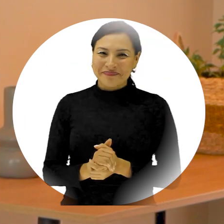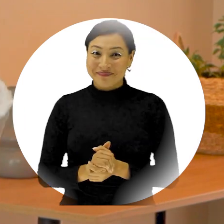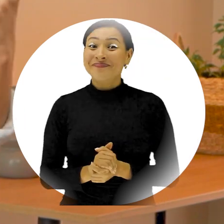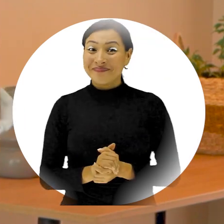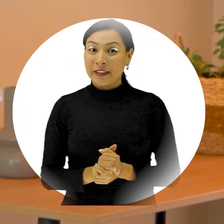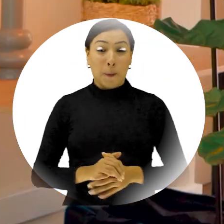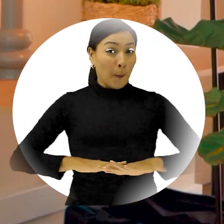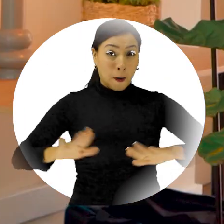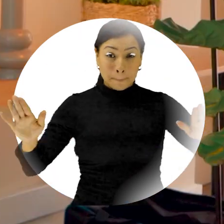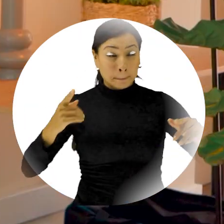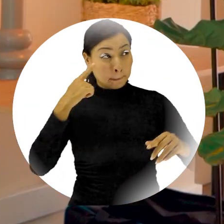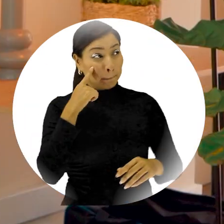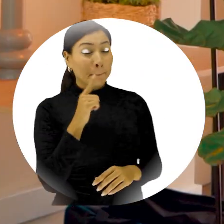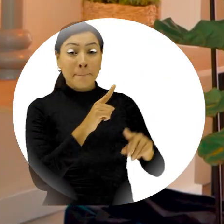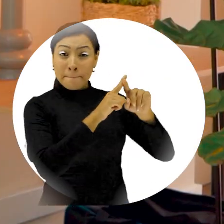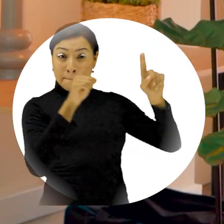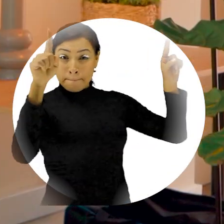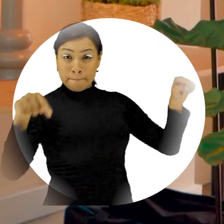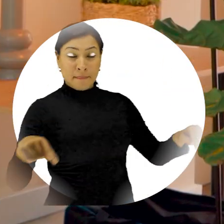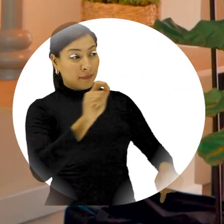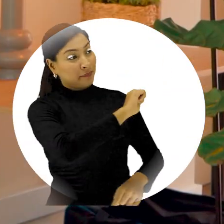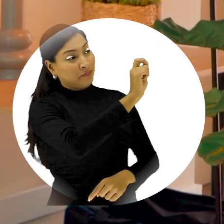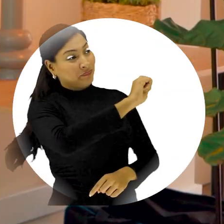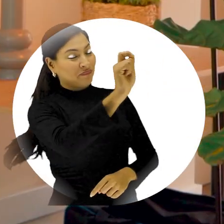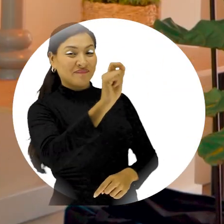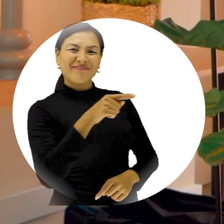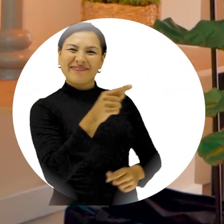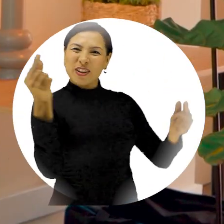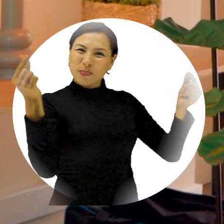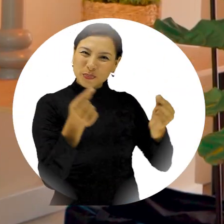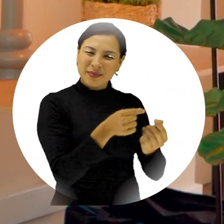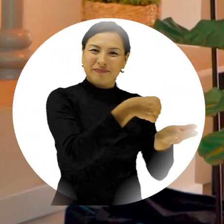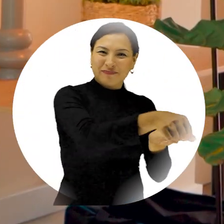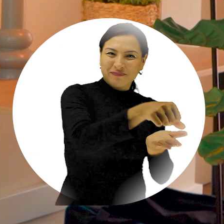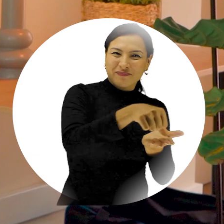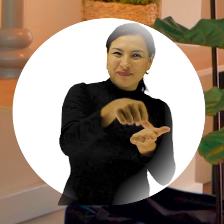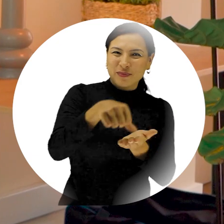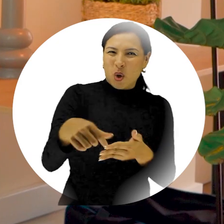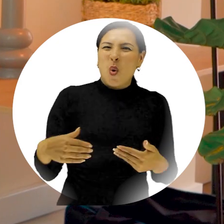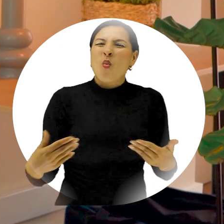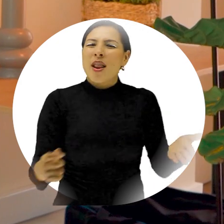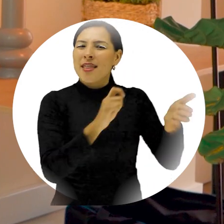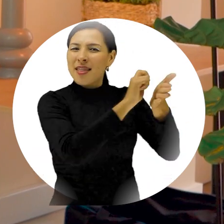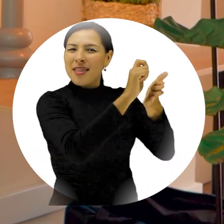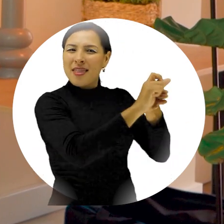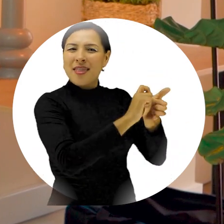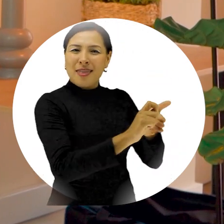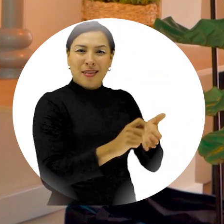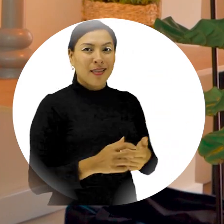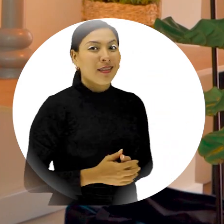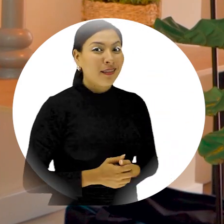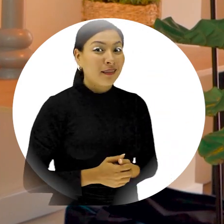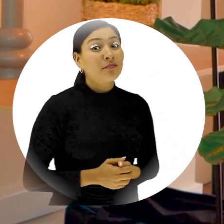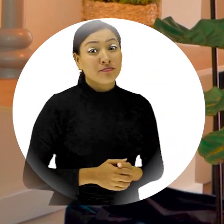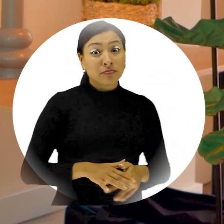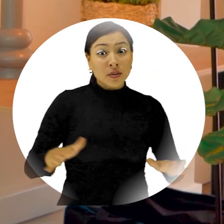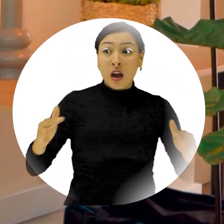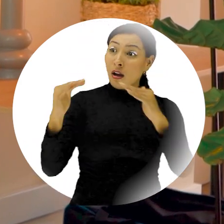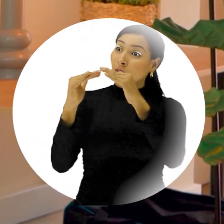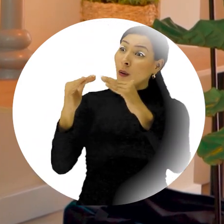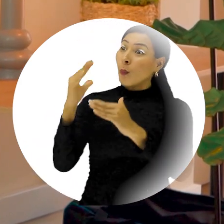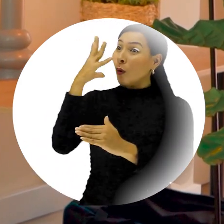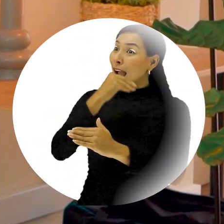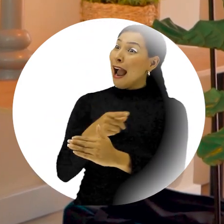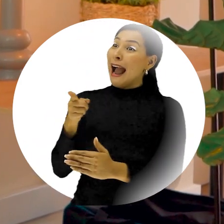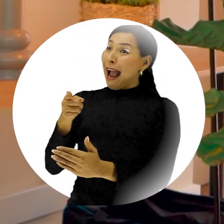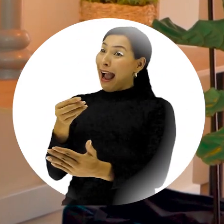a ir al tablero para saber cuáles son los papeles que necesitamos para verificar que este inmueble esté ok y también cuáles son todos esos costos